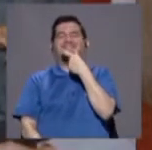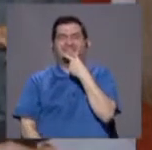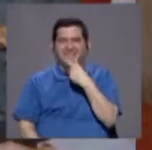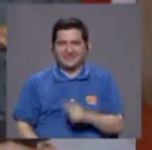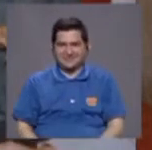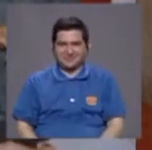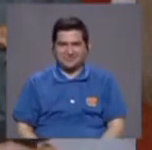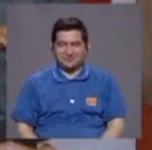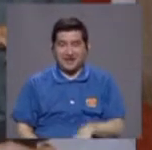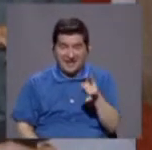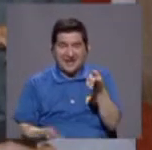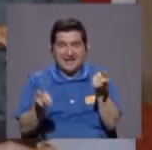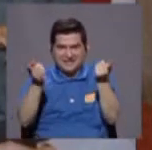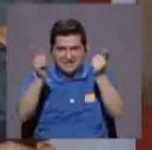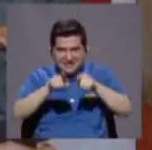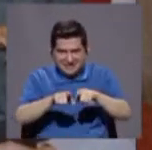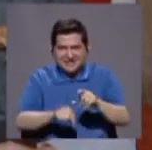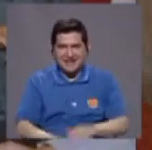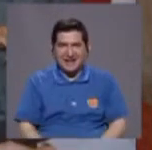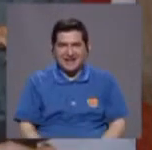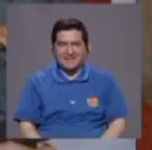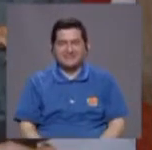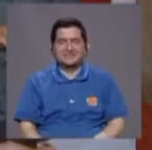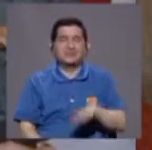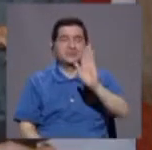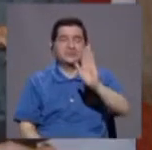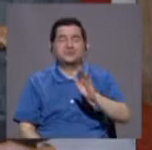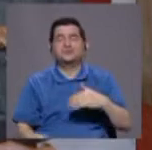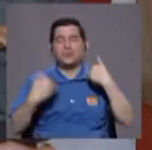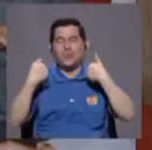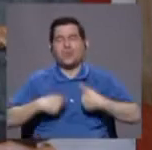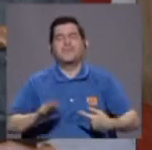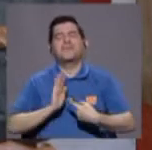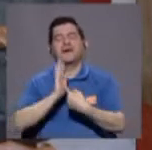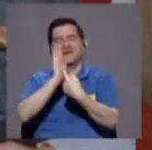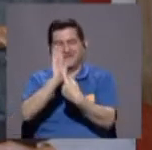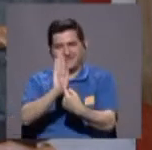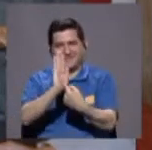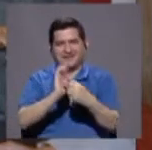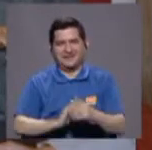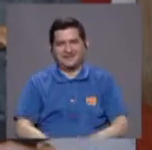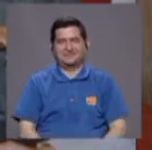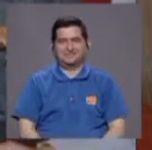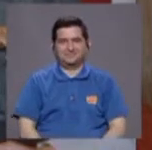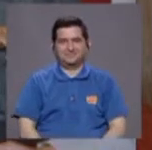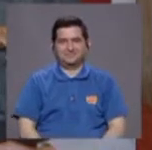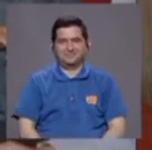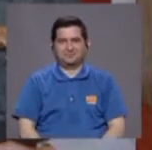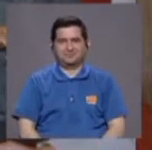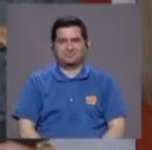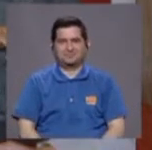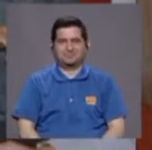sonrisa llena de humanidad. Por cierto,